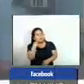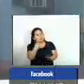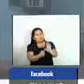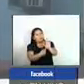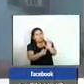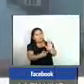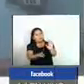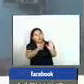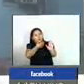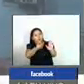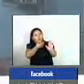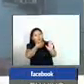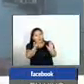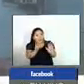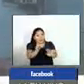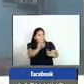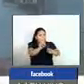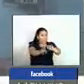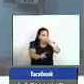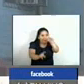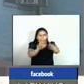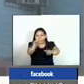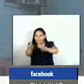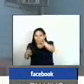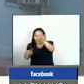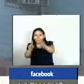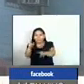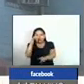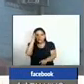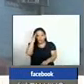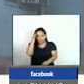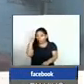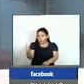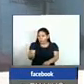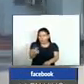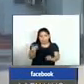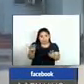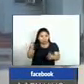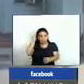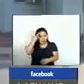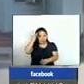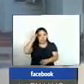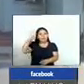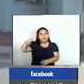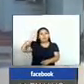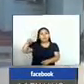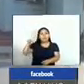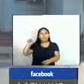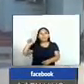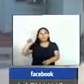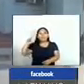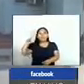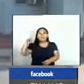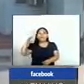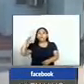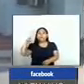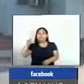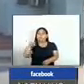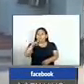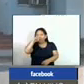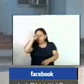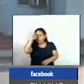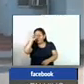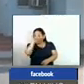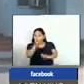mostrábamos, hacíamos un sondeo de qué es lo que conocía o qué es lo que pensaba la población del trabajo que hacen en el Parlamento